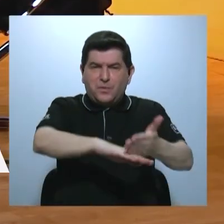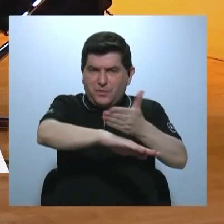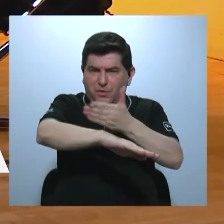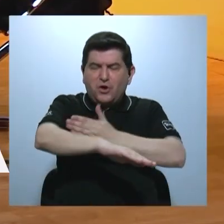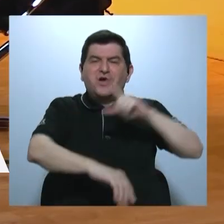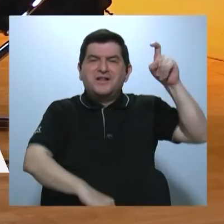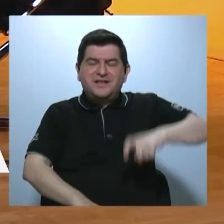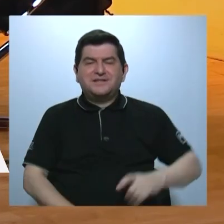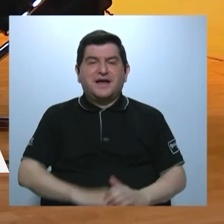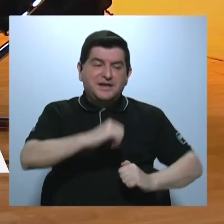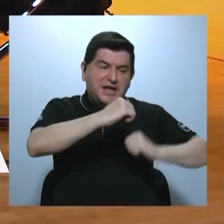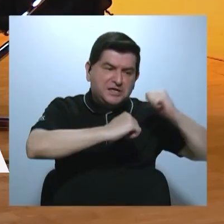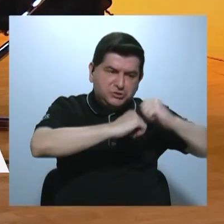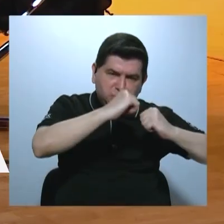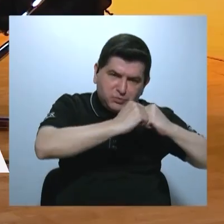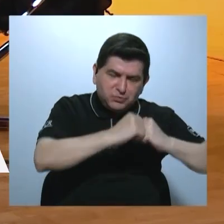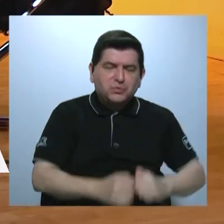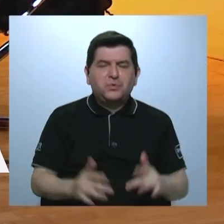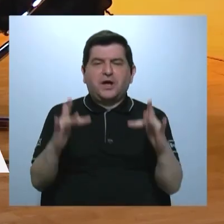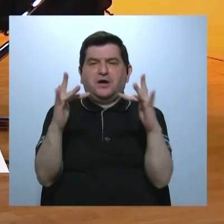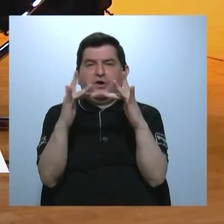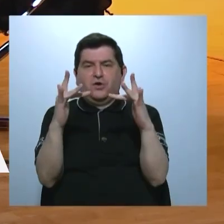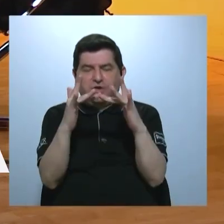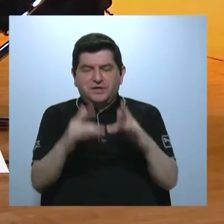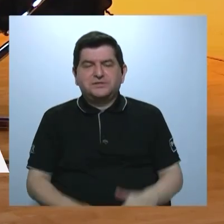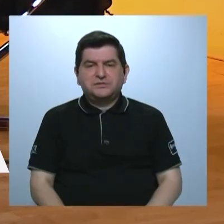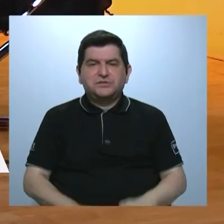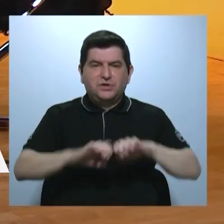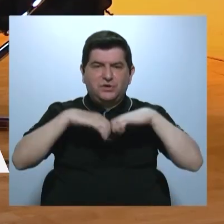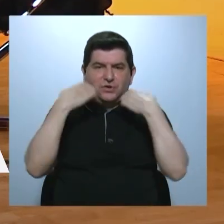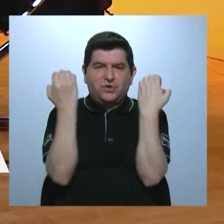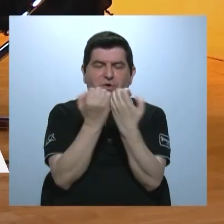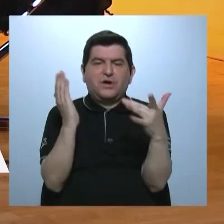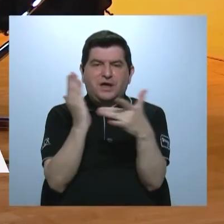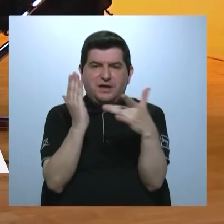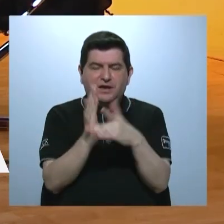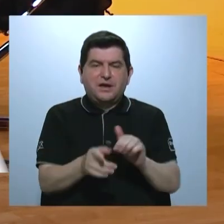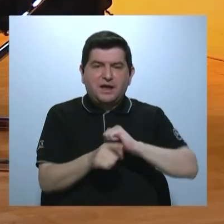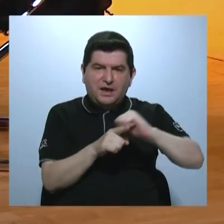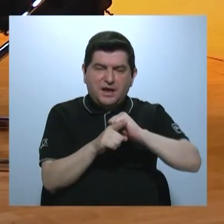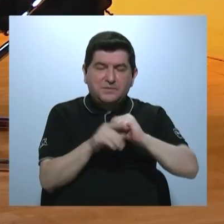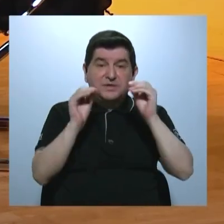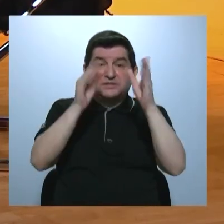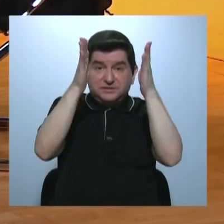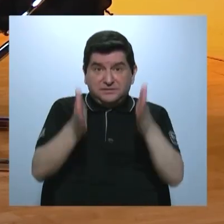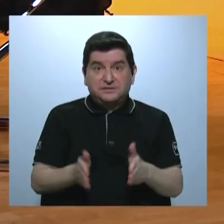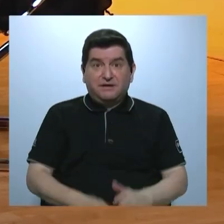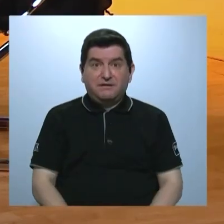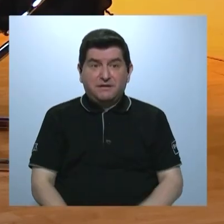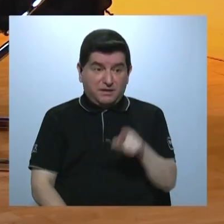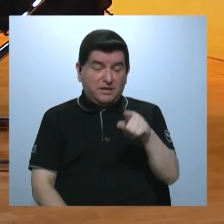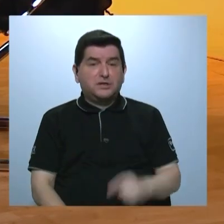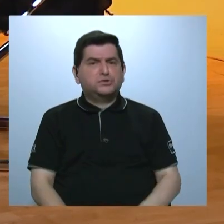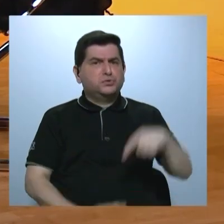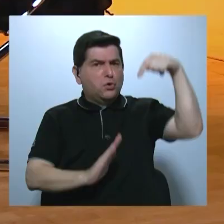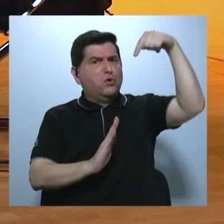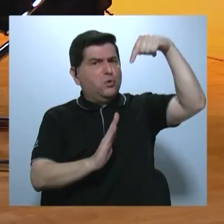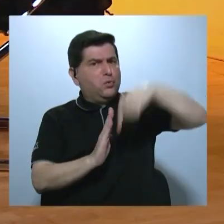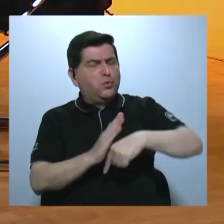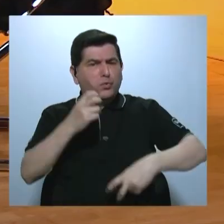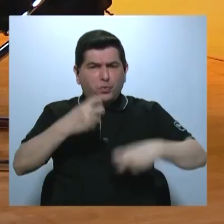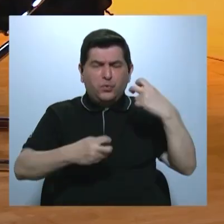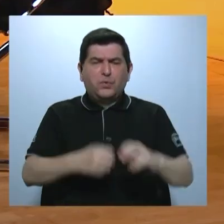se ocupan en infraestructura, en conectividad, en equipamiento tecnológico, en capacitación docente. Este es muy grave. El MEP